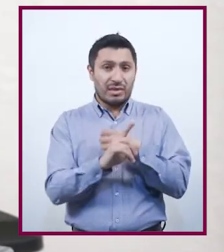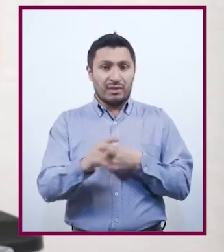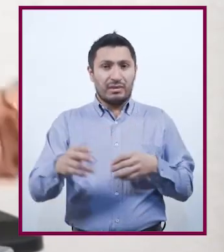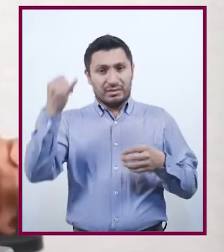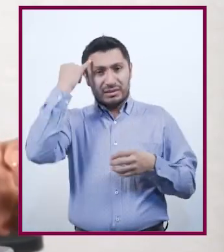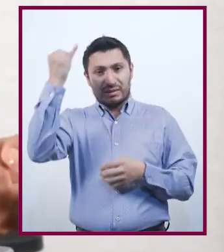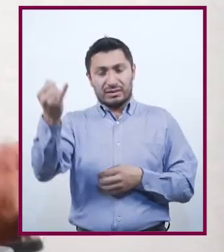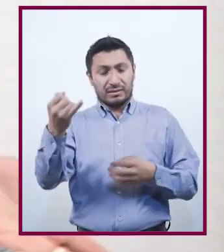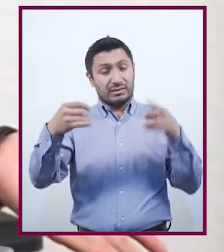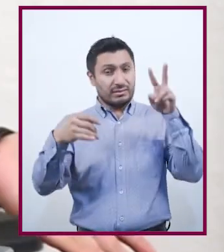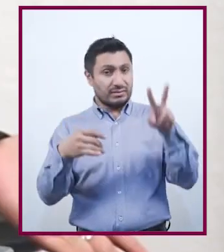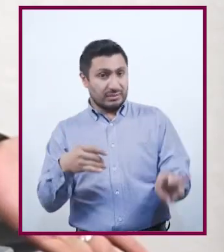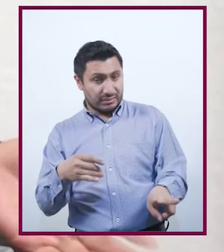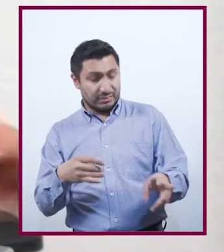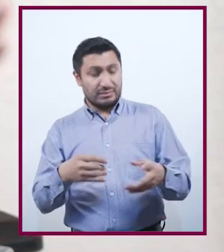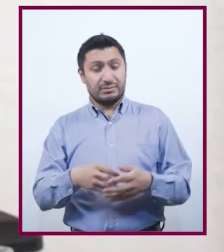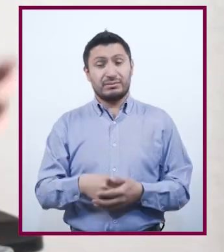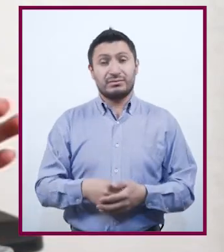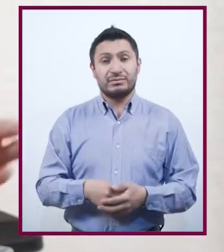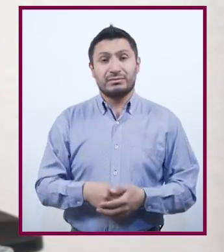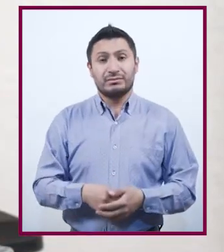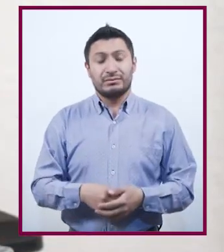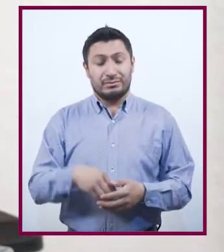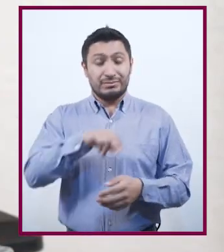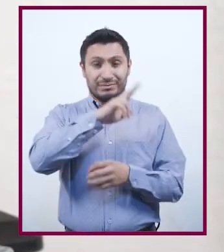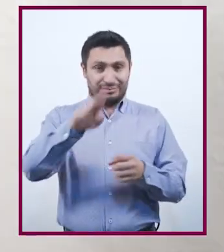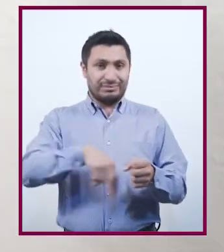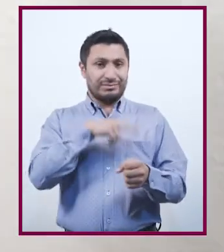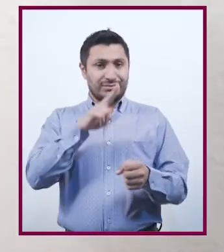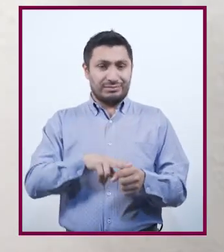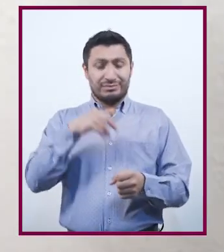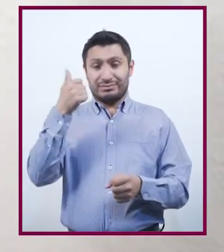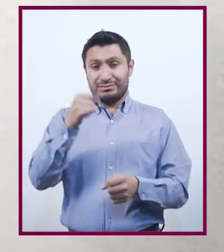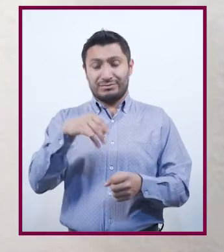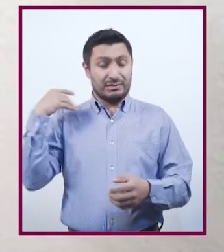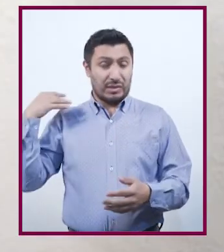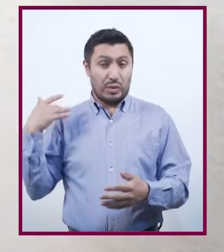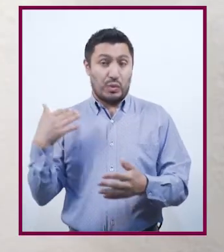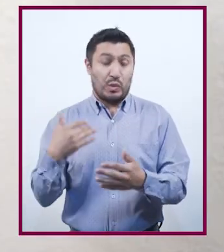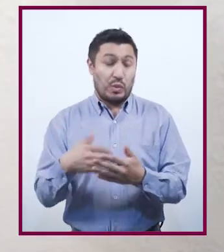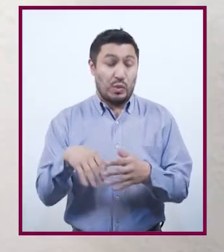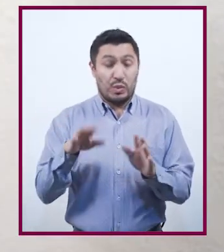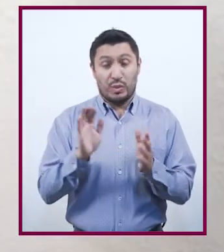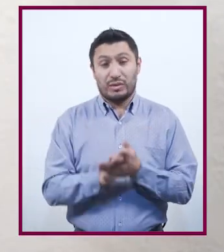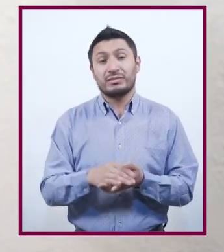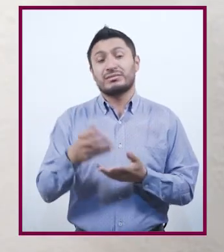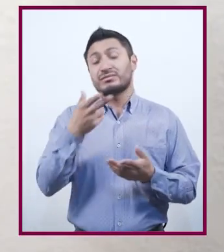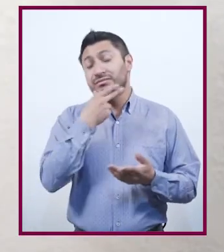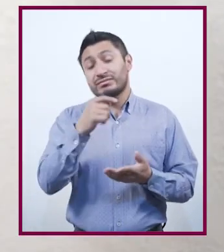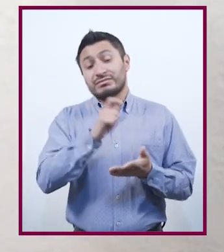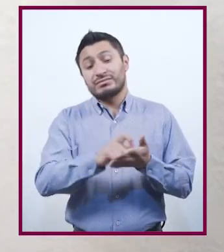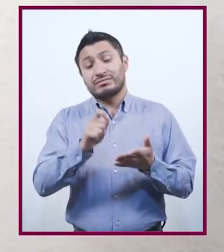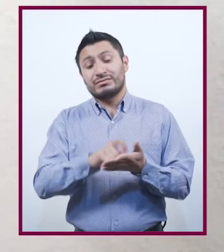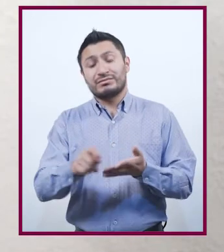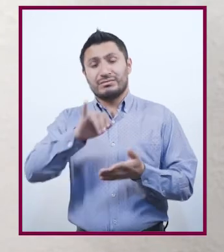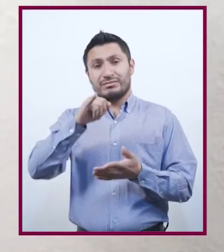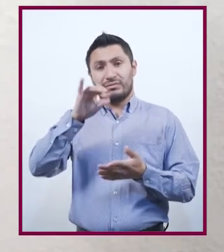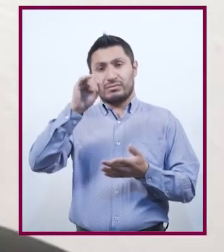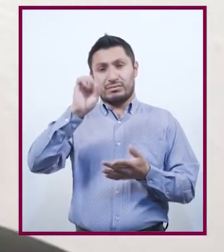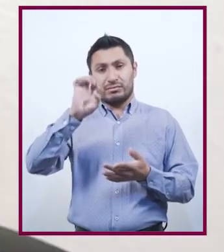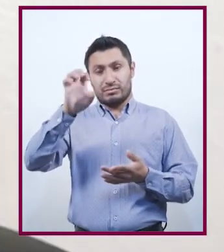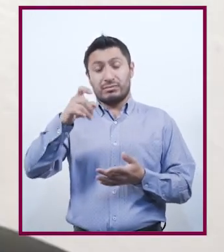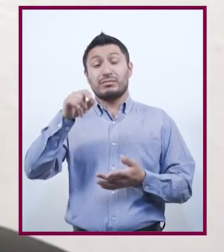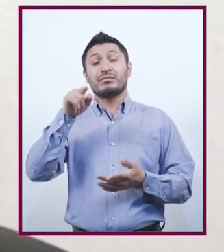perspectivas generacionales. Es normal, y así ha sido durante siglos. El escritor José Ortega y Gasset, siendo ya maduro,